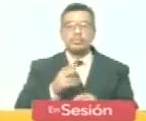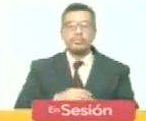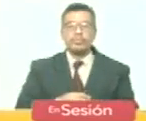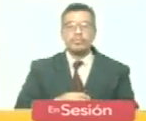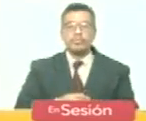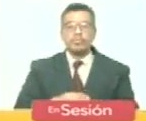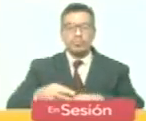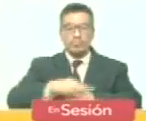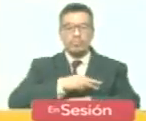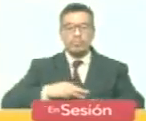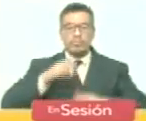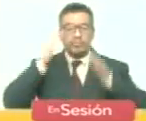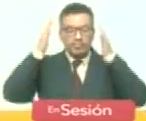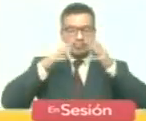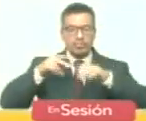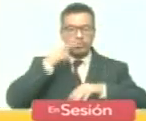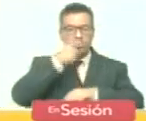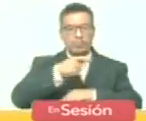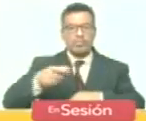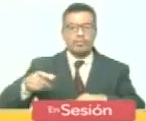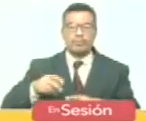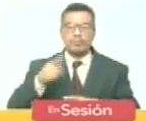Fue ministro de Instrucción Pública,